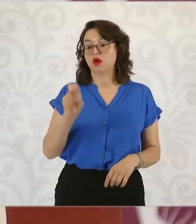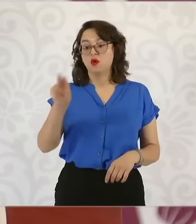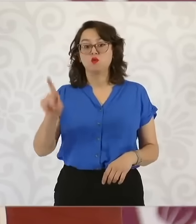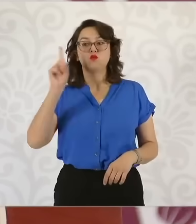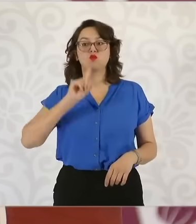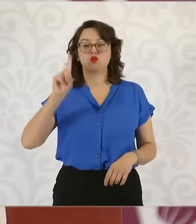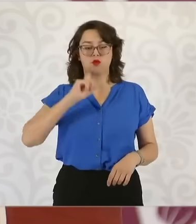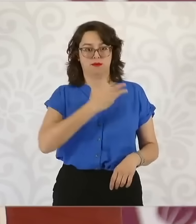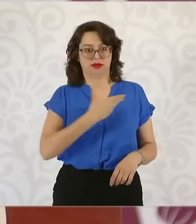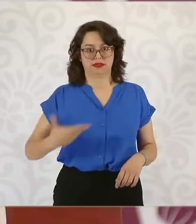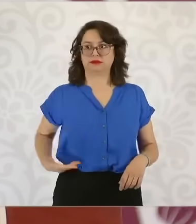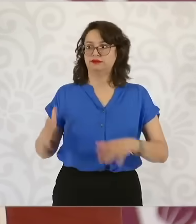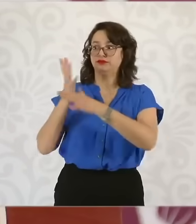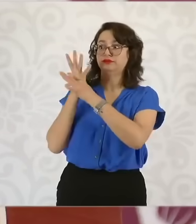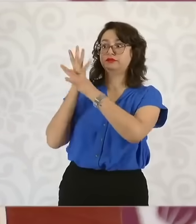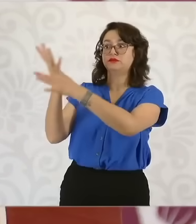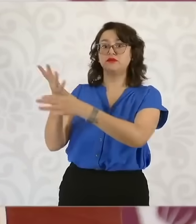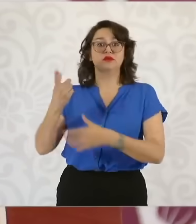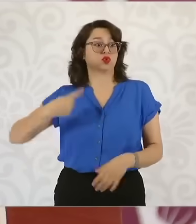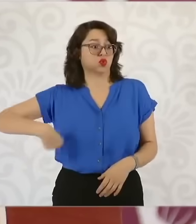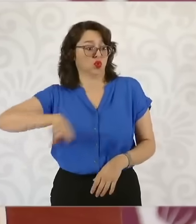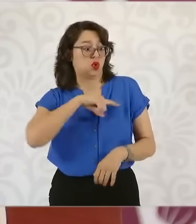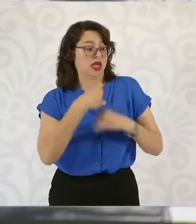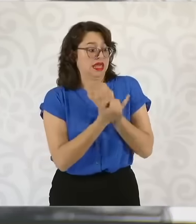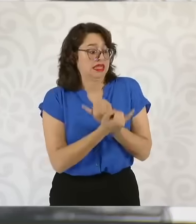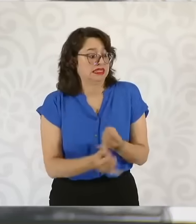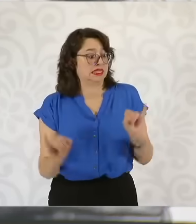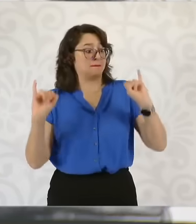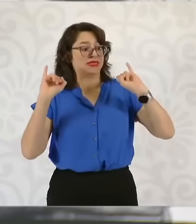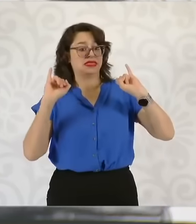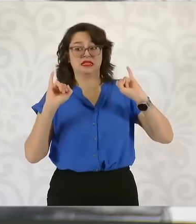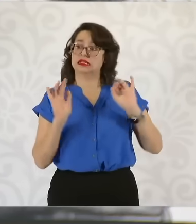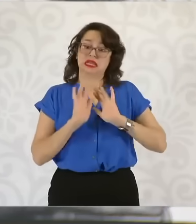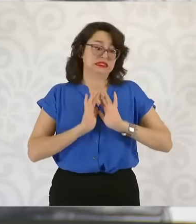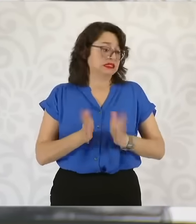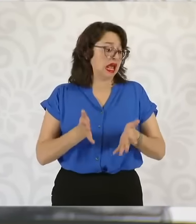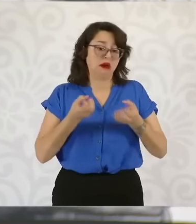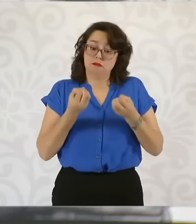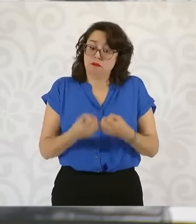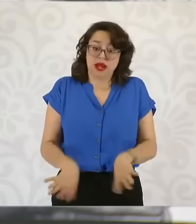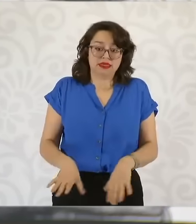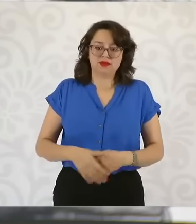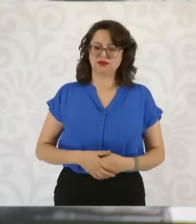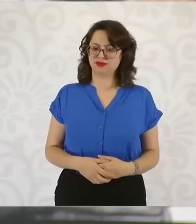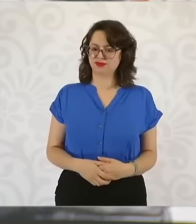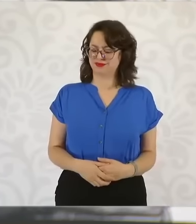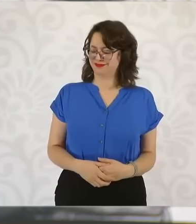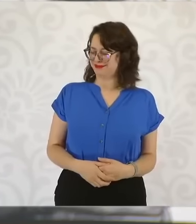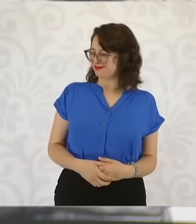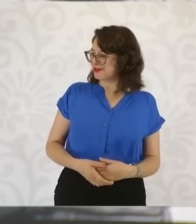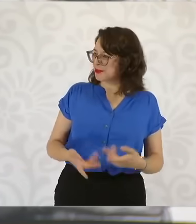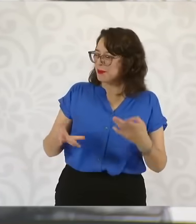¿Cómo le va a quitar independencia? A ver, primero para empezar, ¿quién controlaba el Poder Judicial? En la época del